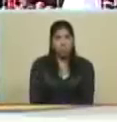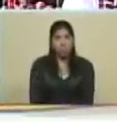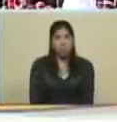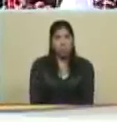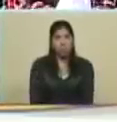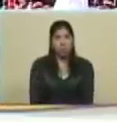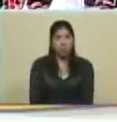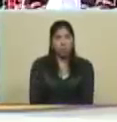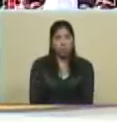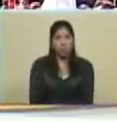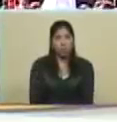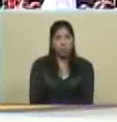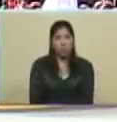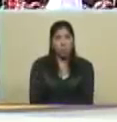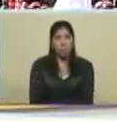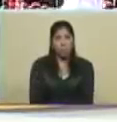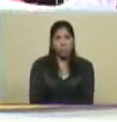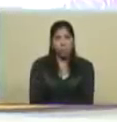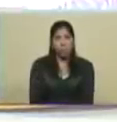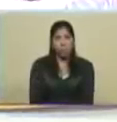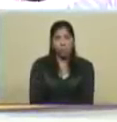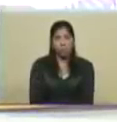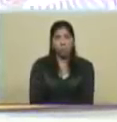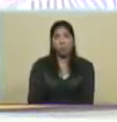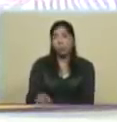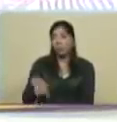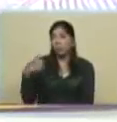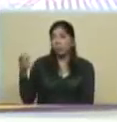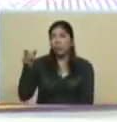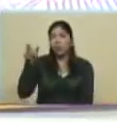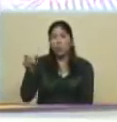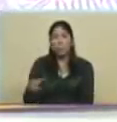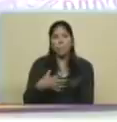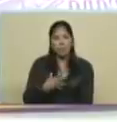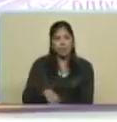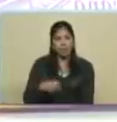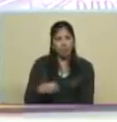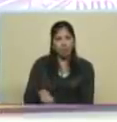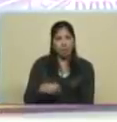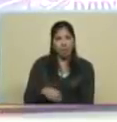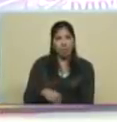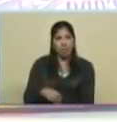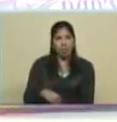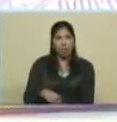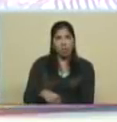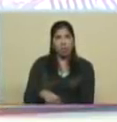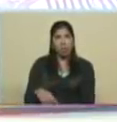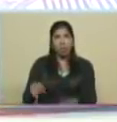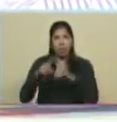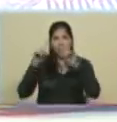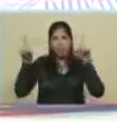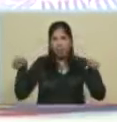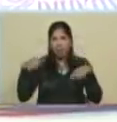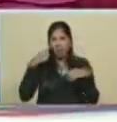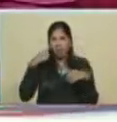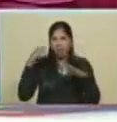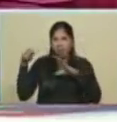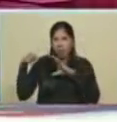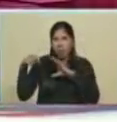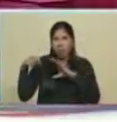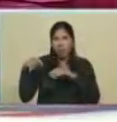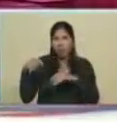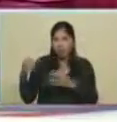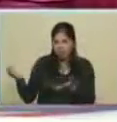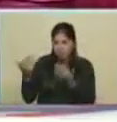ante el presidente Danilo Medina esa pancarta de la sardina, por favor.